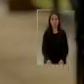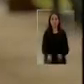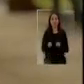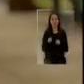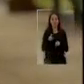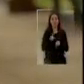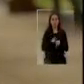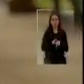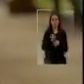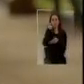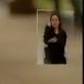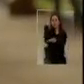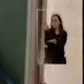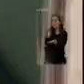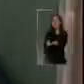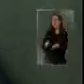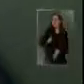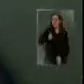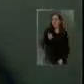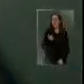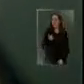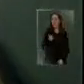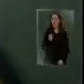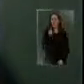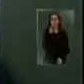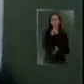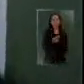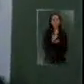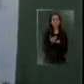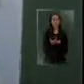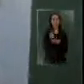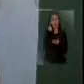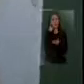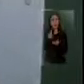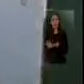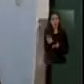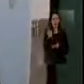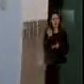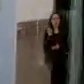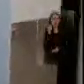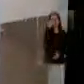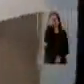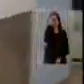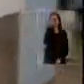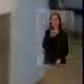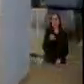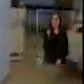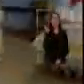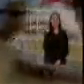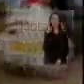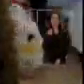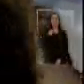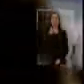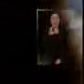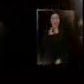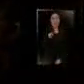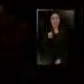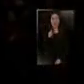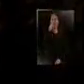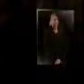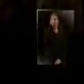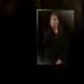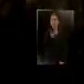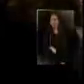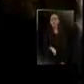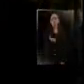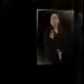Es hora de hacerle el chequeo a nuestros voluntarios. Pero nos encontramos con una mala noticia. Elena está hospitalizada por